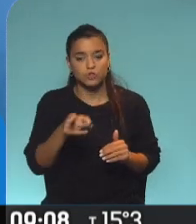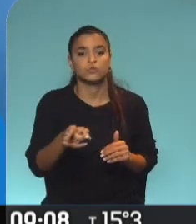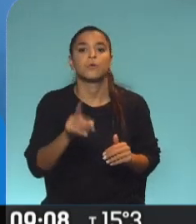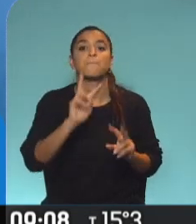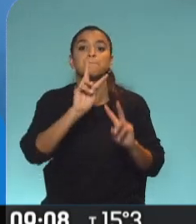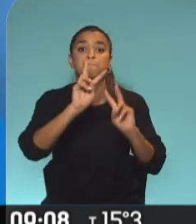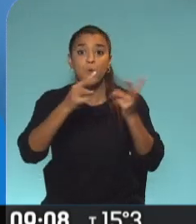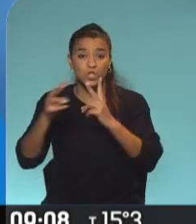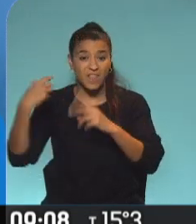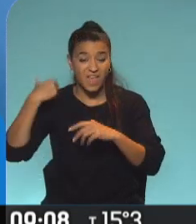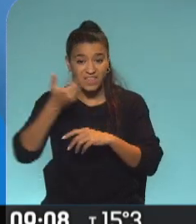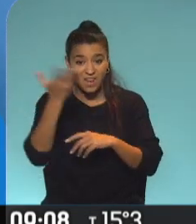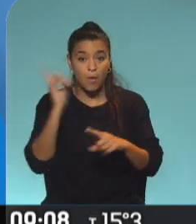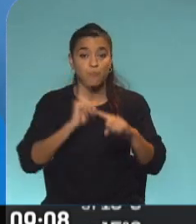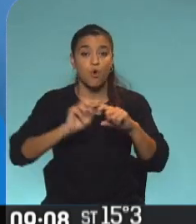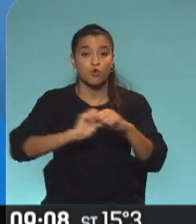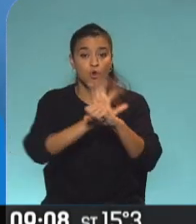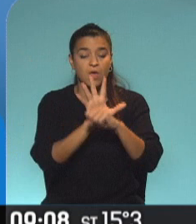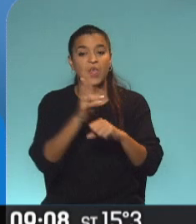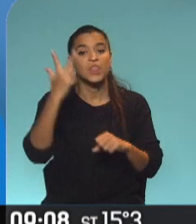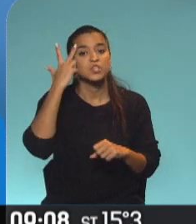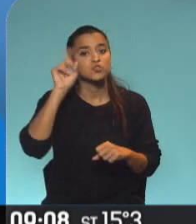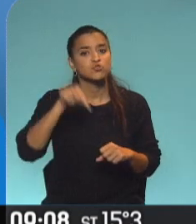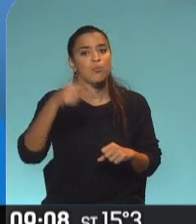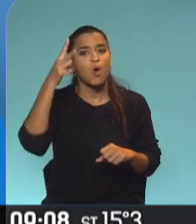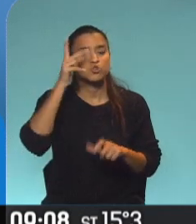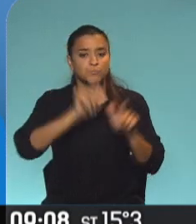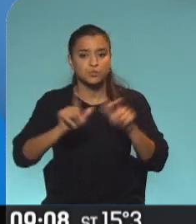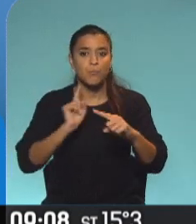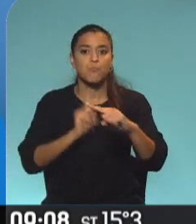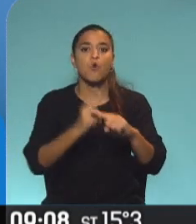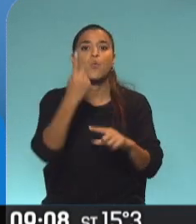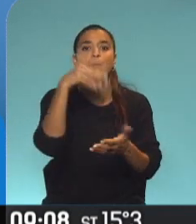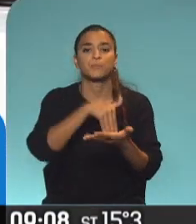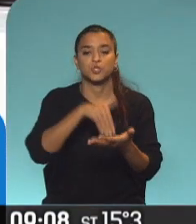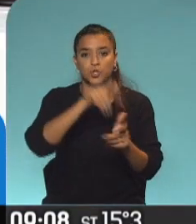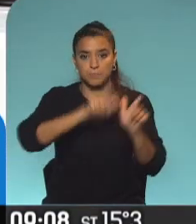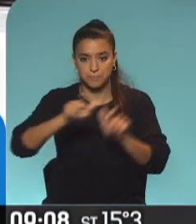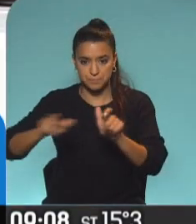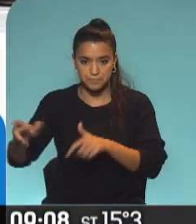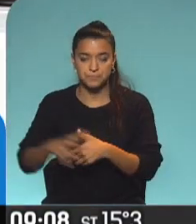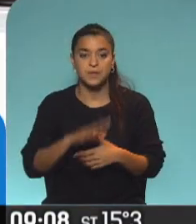tasa de mortalidad general por coronavirus de 18,8 casos por cada millón de habitantes.